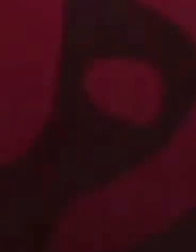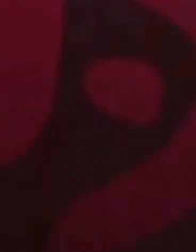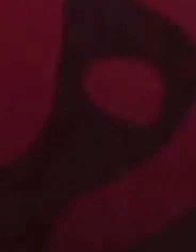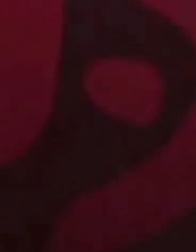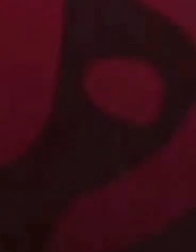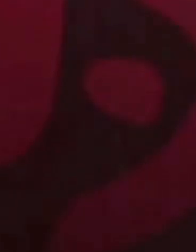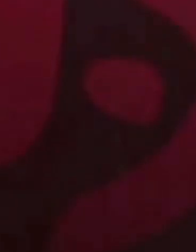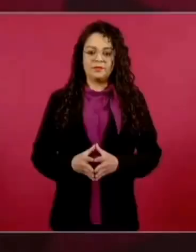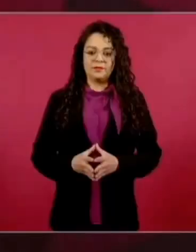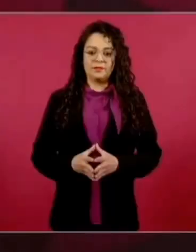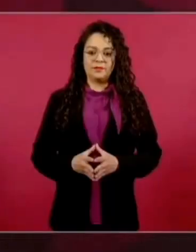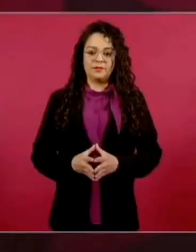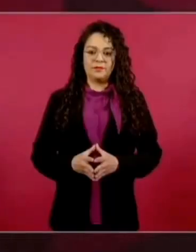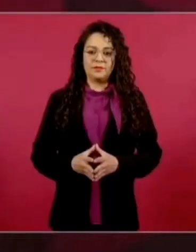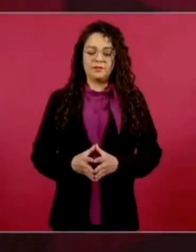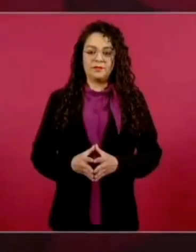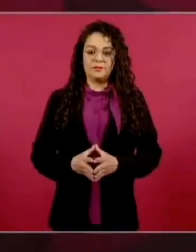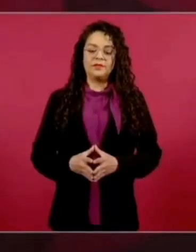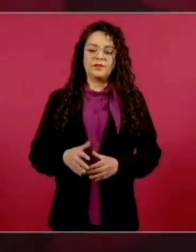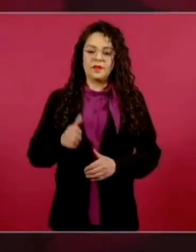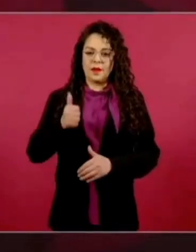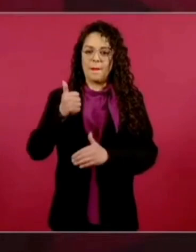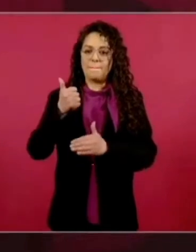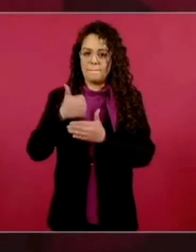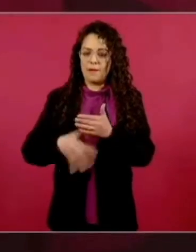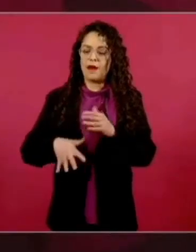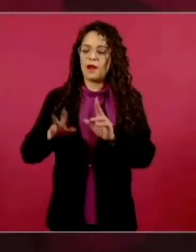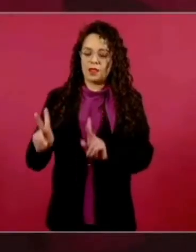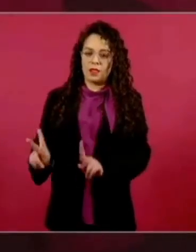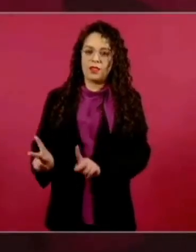porque la editorial